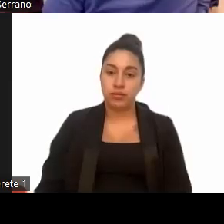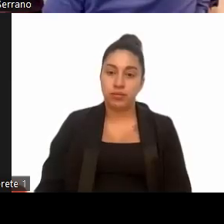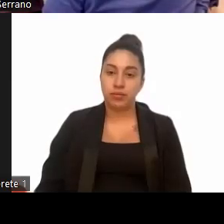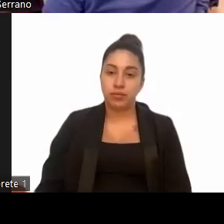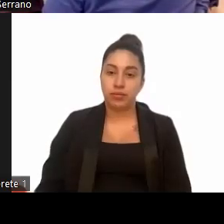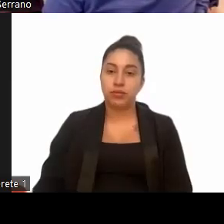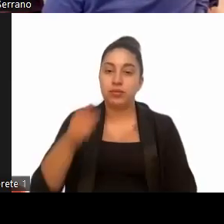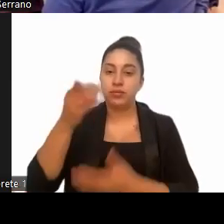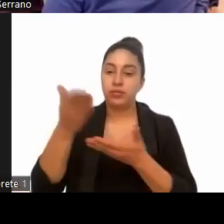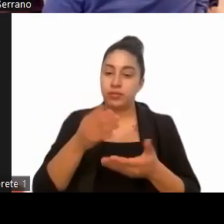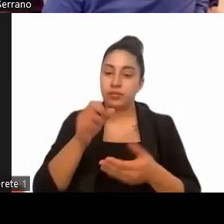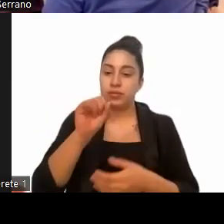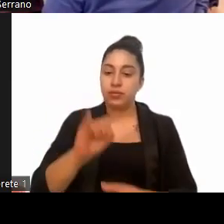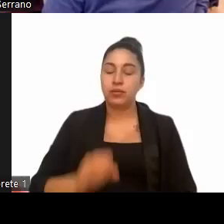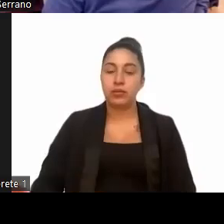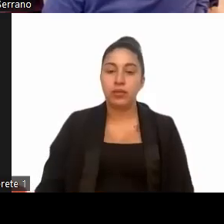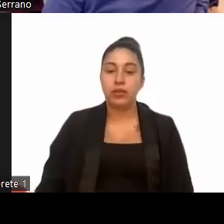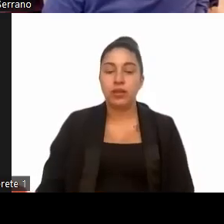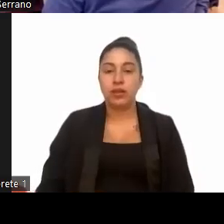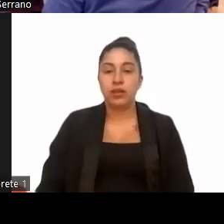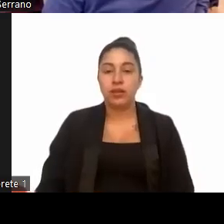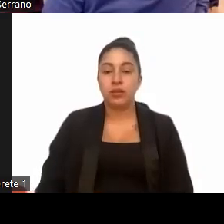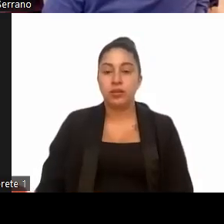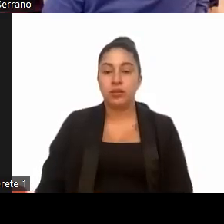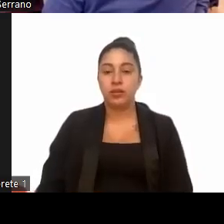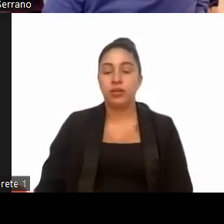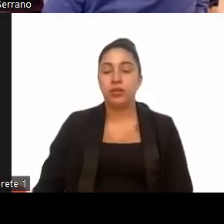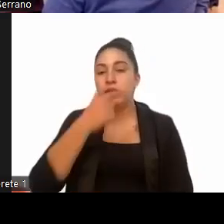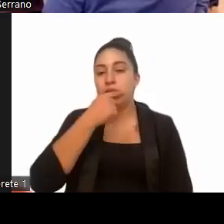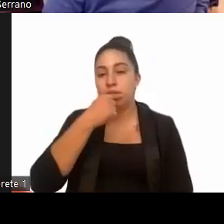Coeto Valera, presente. Maestro Diego